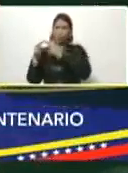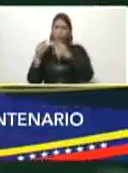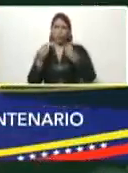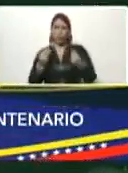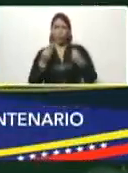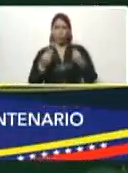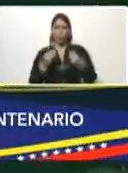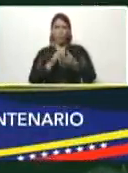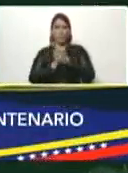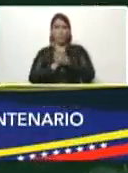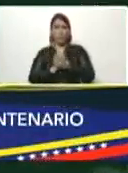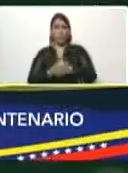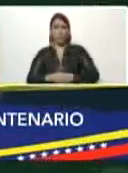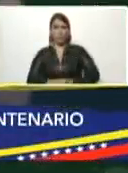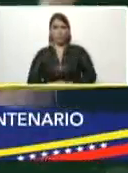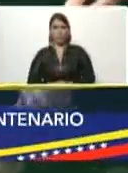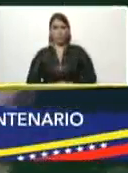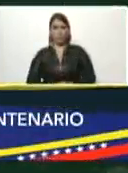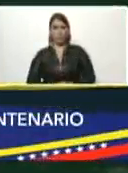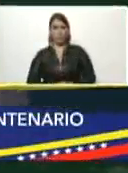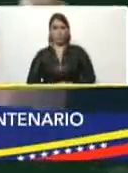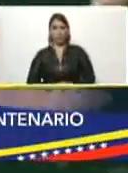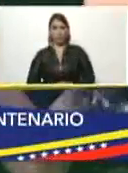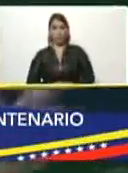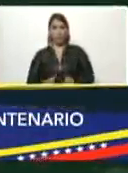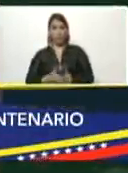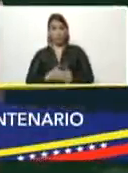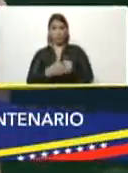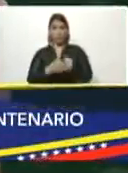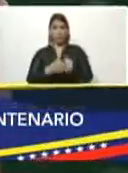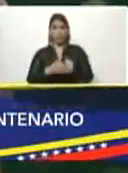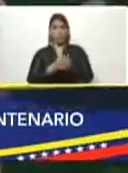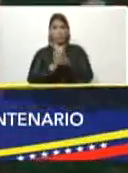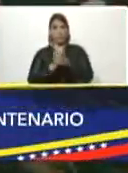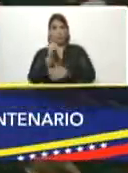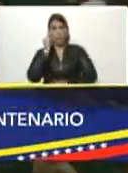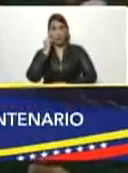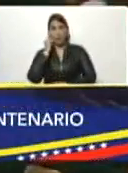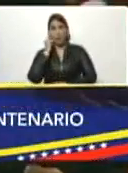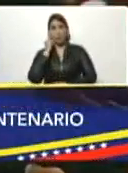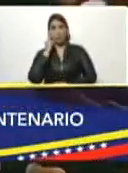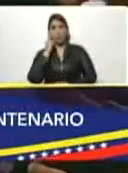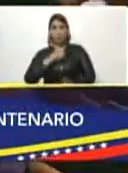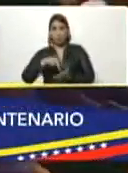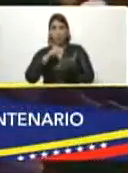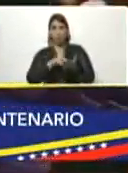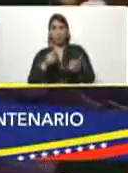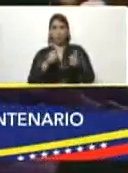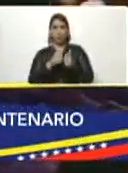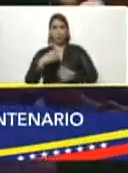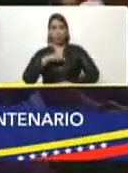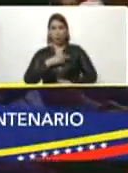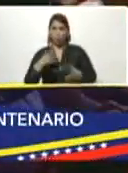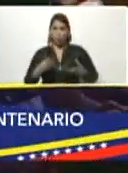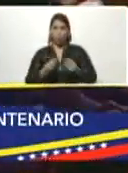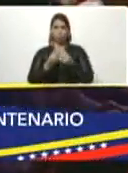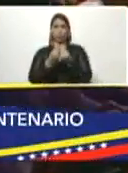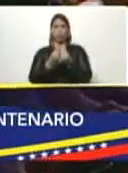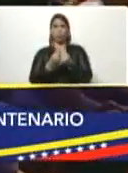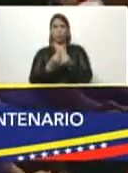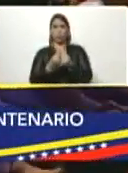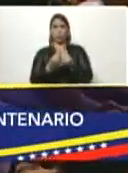las compañeras, por ejemplo, las guías, las compañeras que colaboran con nosotros y que han estado acompañándonos,